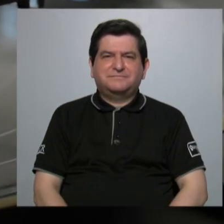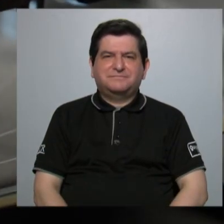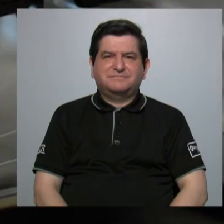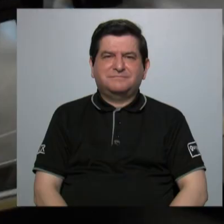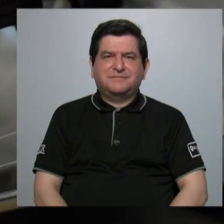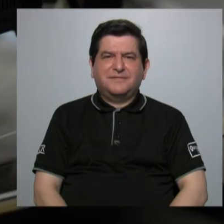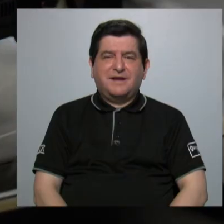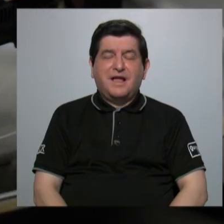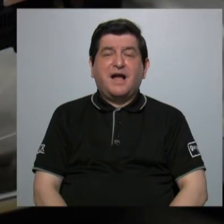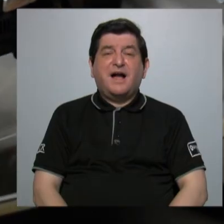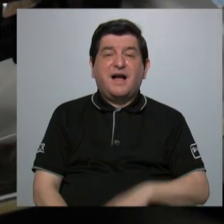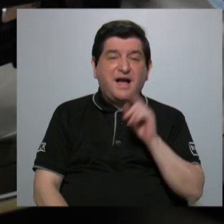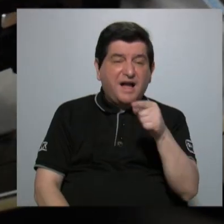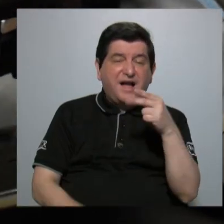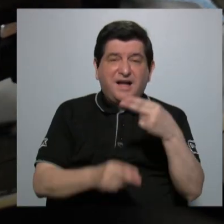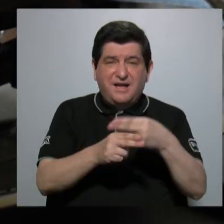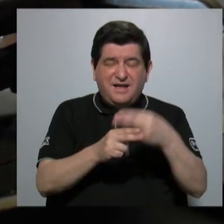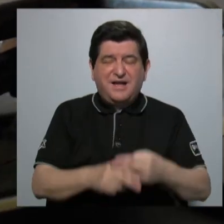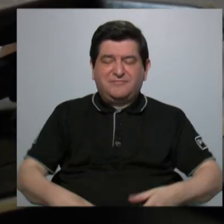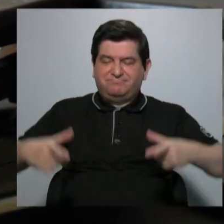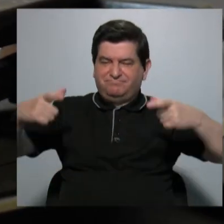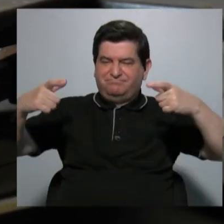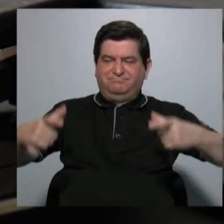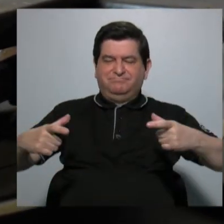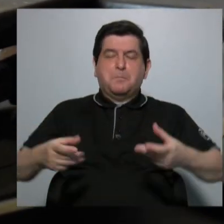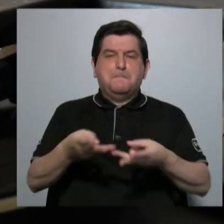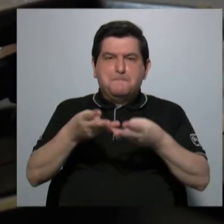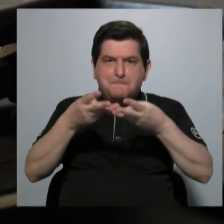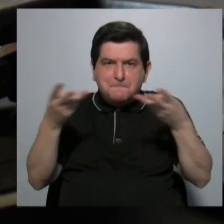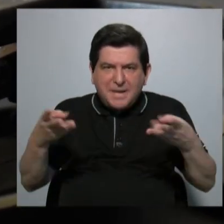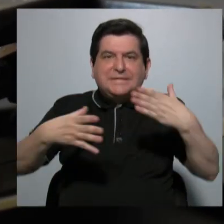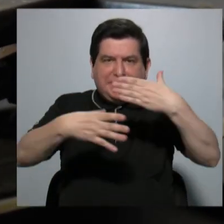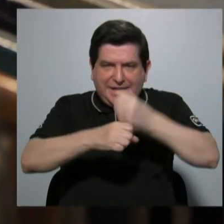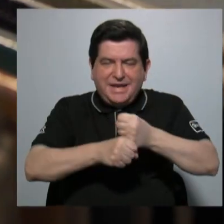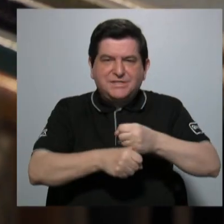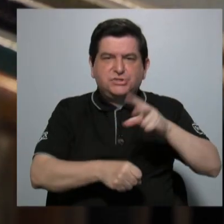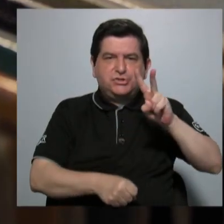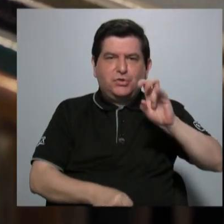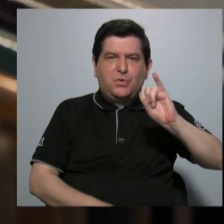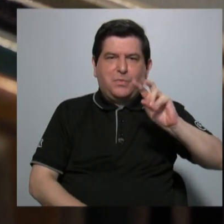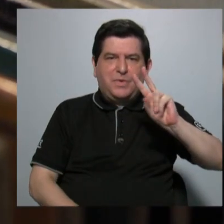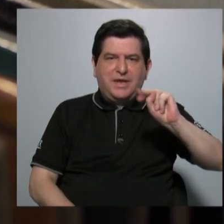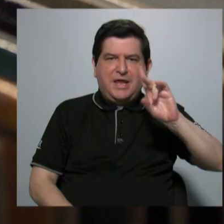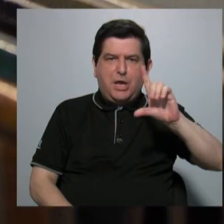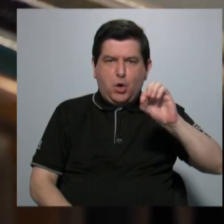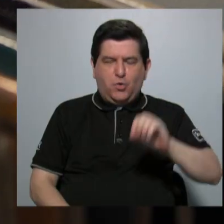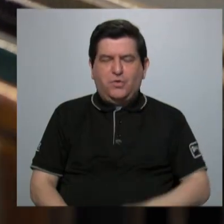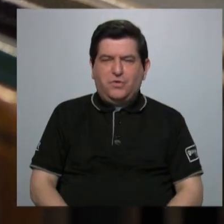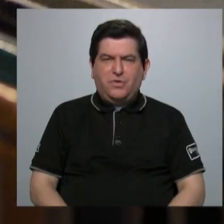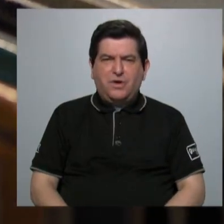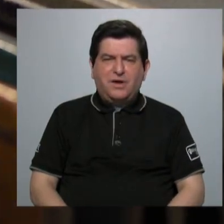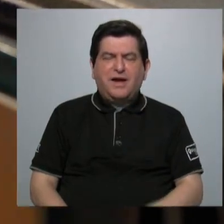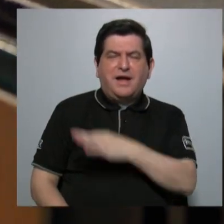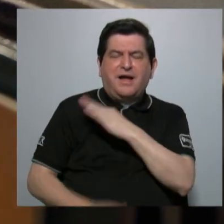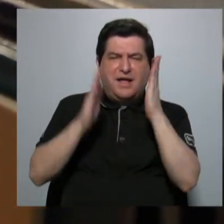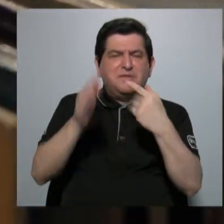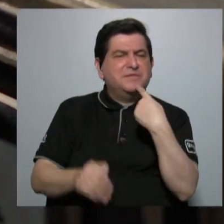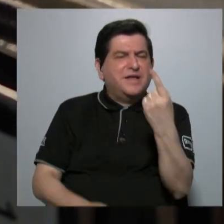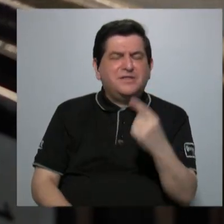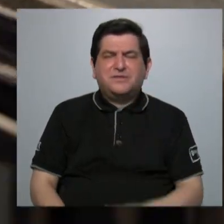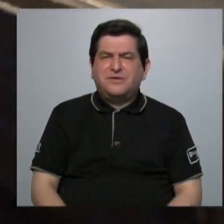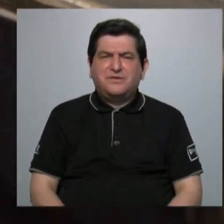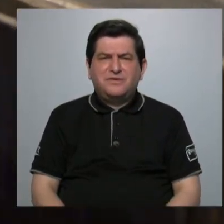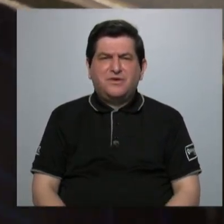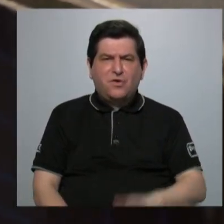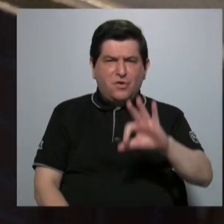Esto es lo que suele llamarse discos de vinilo por el material en que están hechos. El invitado se refiere a este concepto cuando nos habla